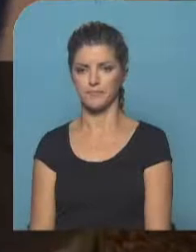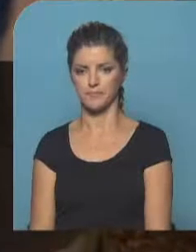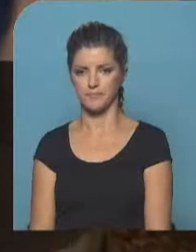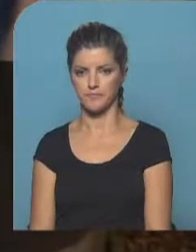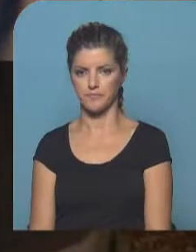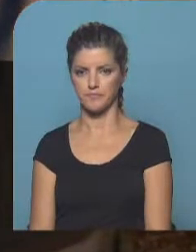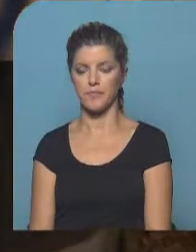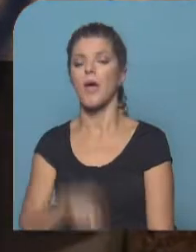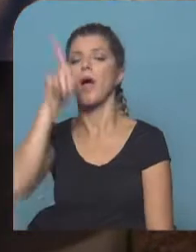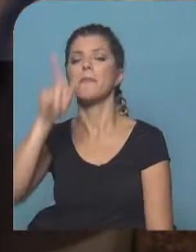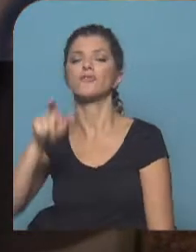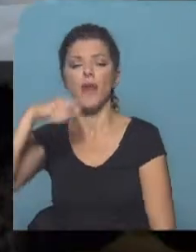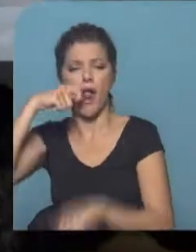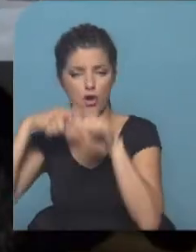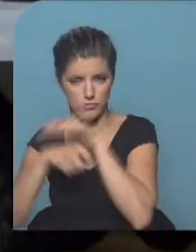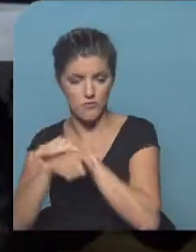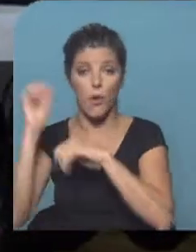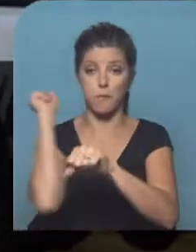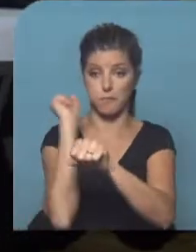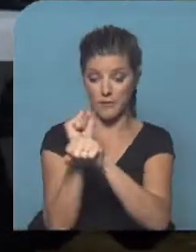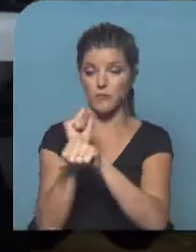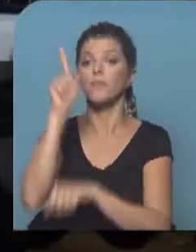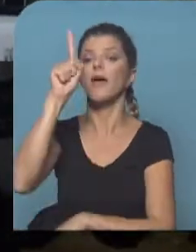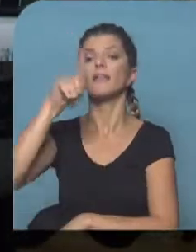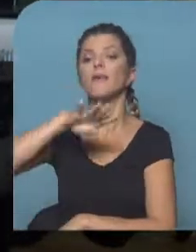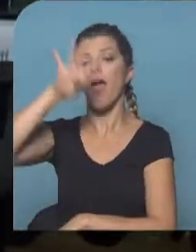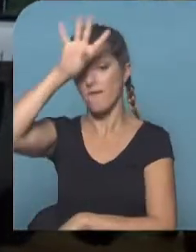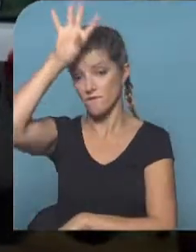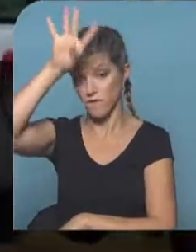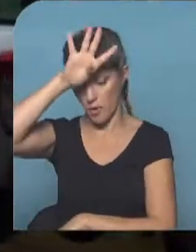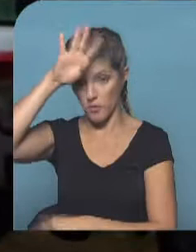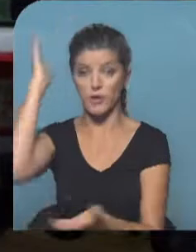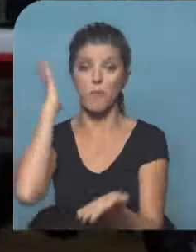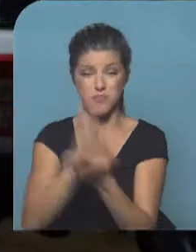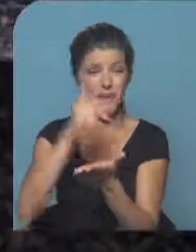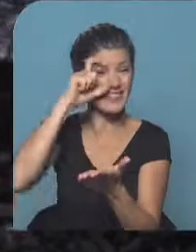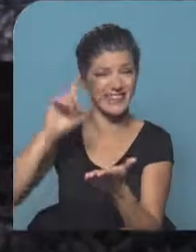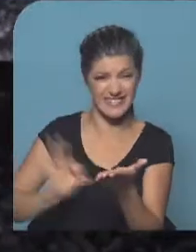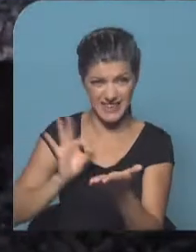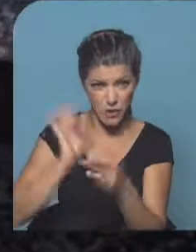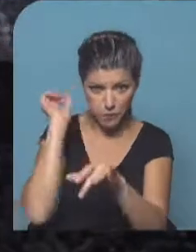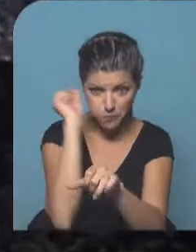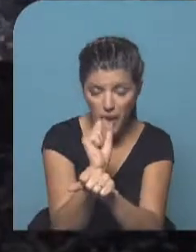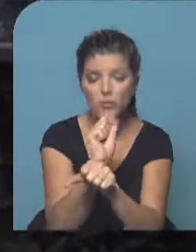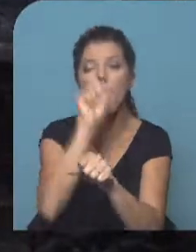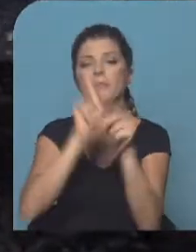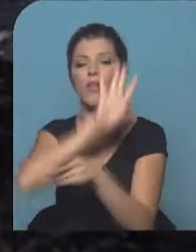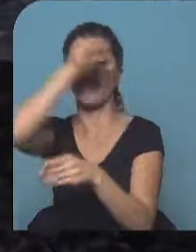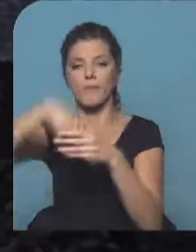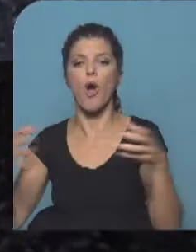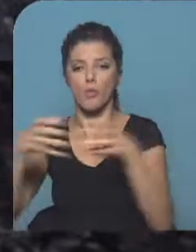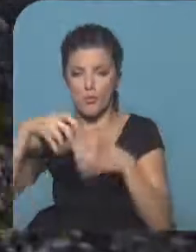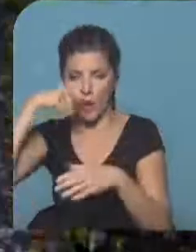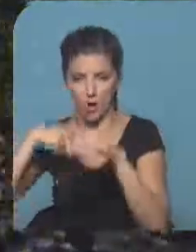Prisión para narcos. La justicia de Formosa condenó con penas de hasta 10 años de prisión a miembros de una banda.